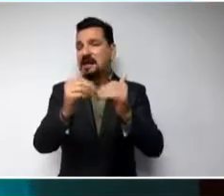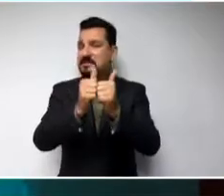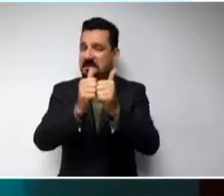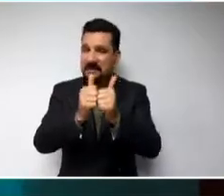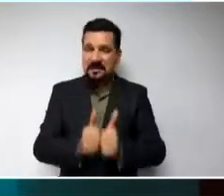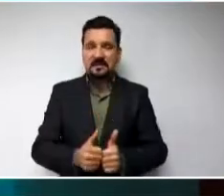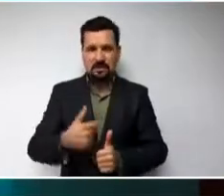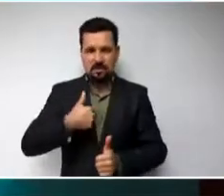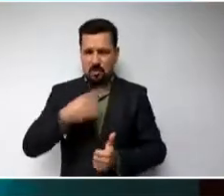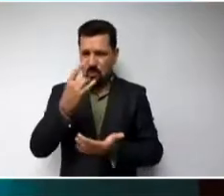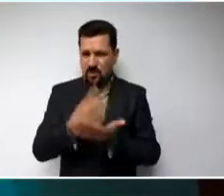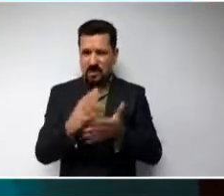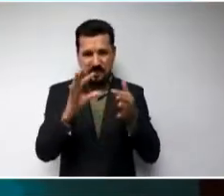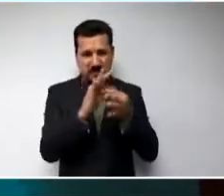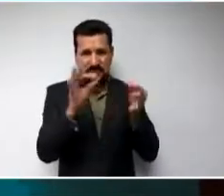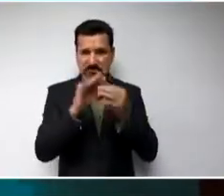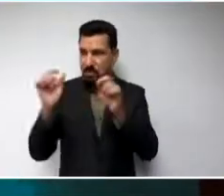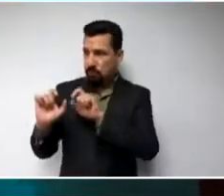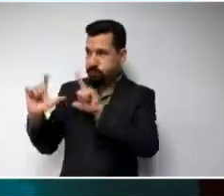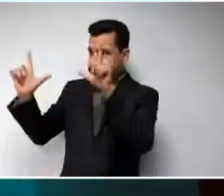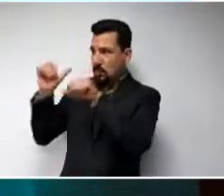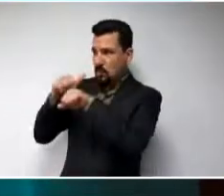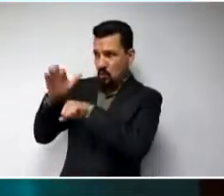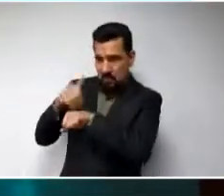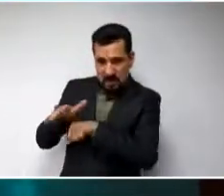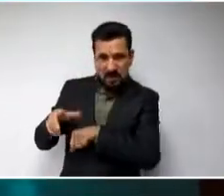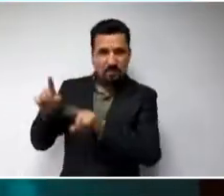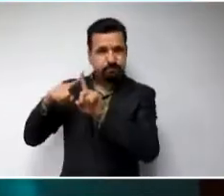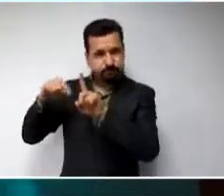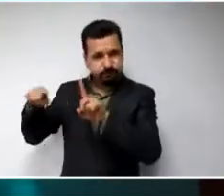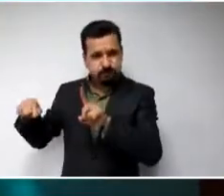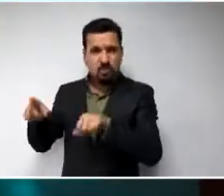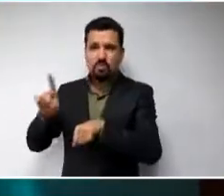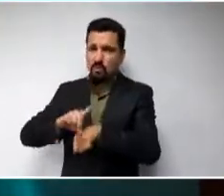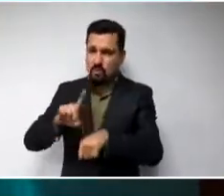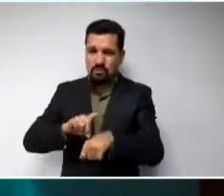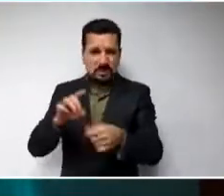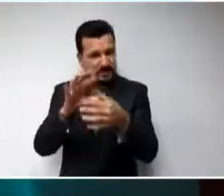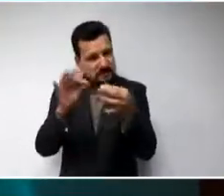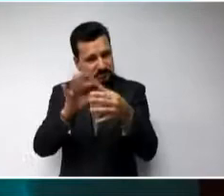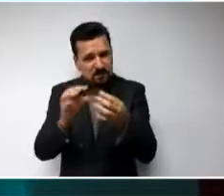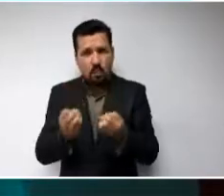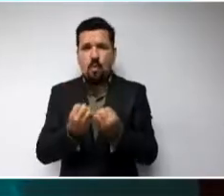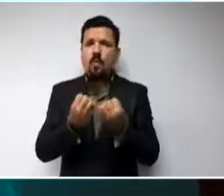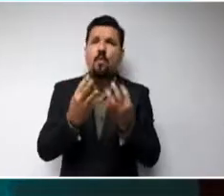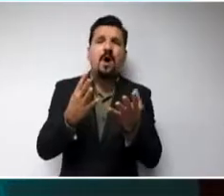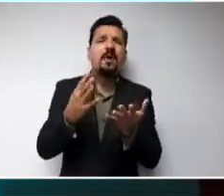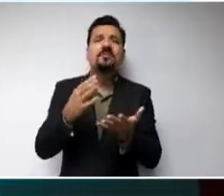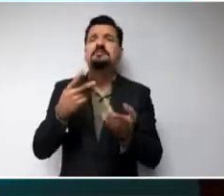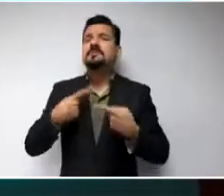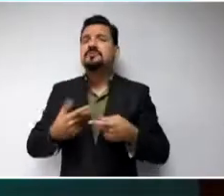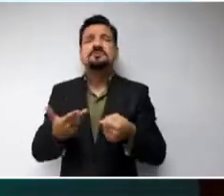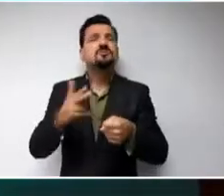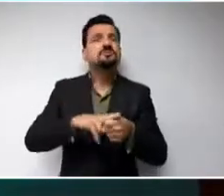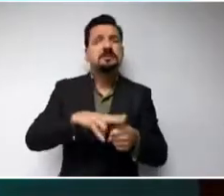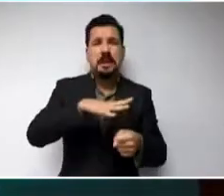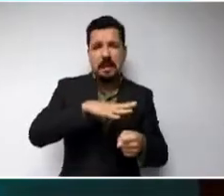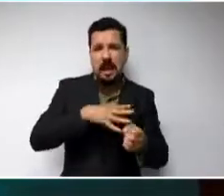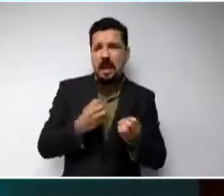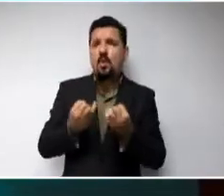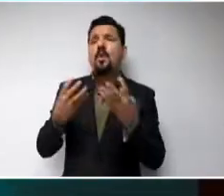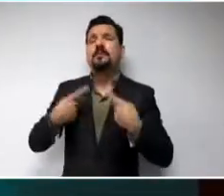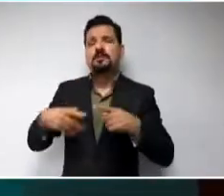doy los números te presento los hechos diariamente te doy las cifras de hospitalizados de